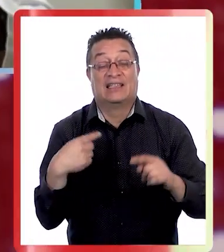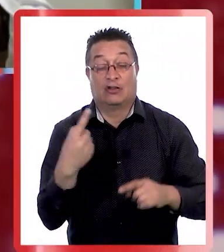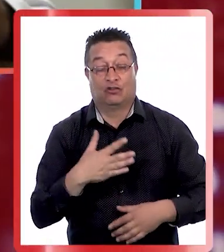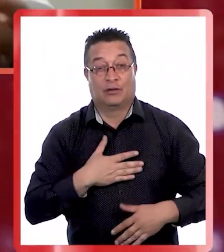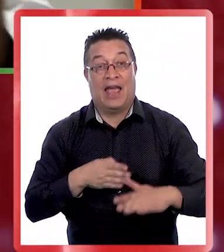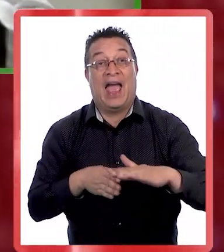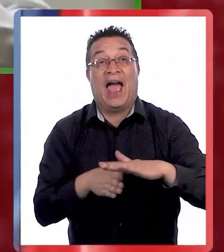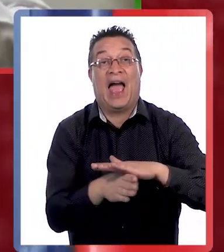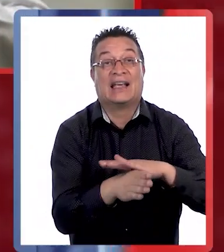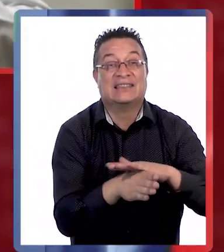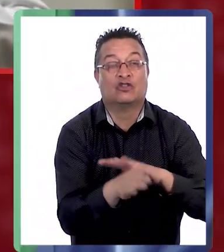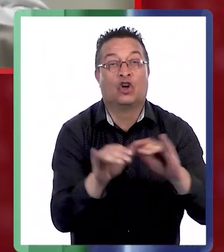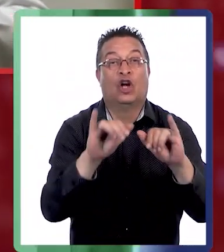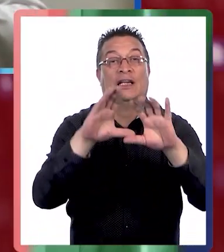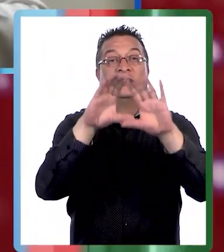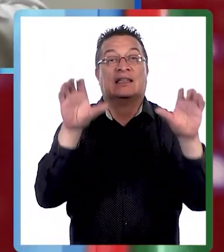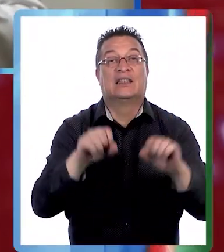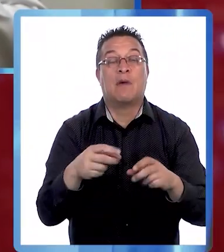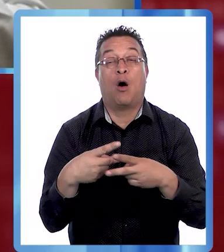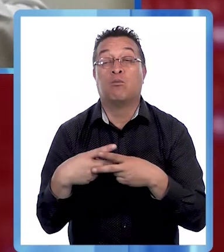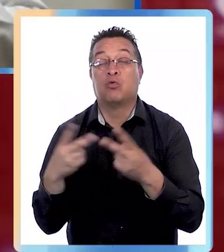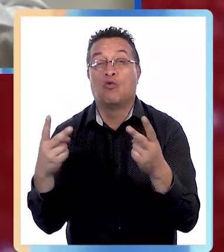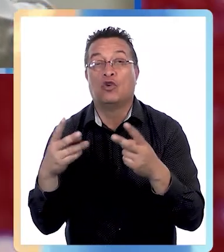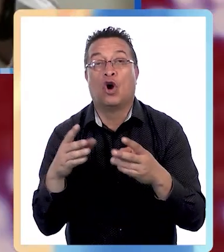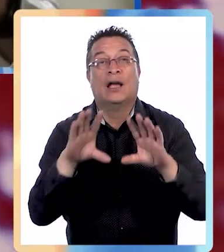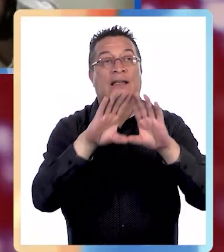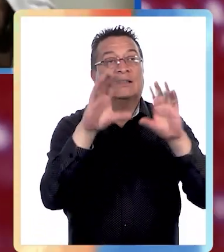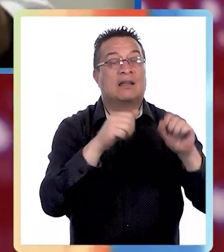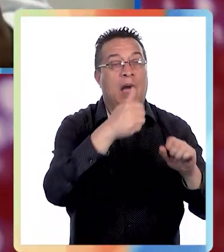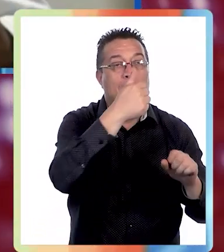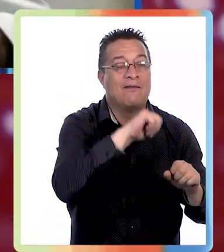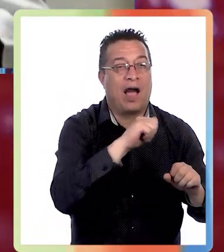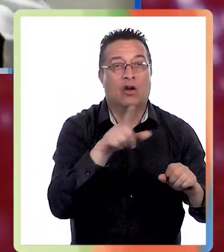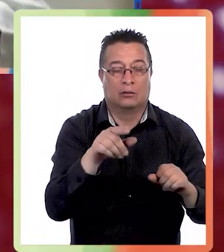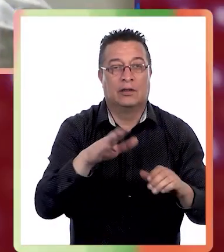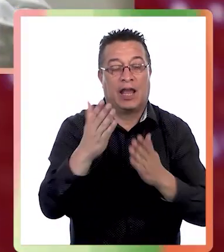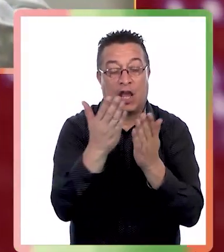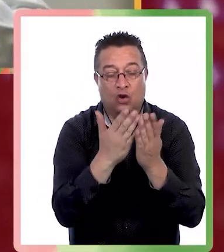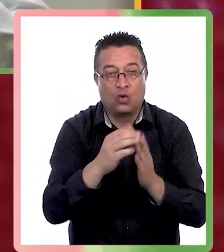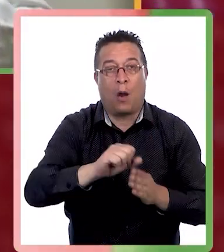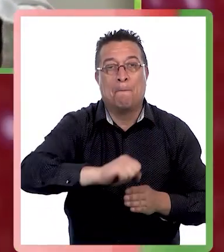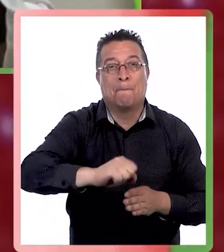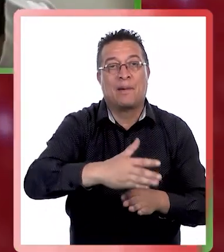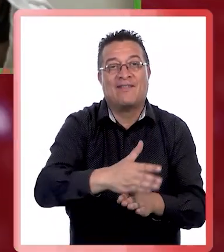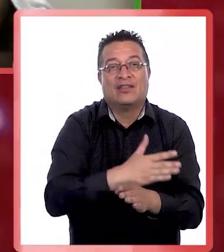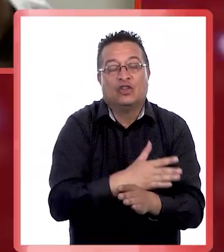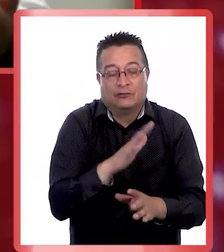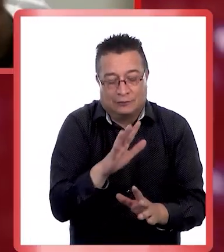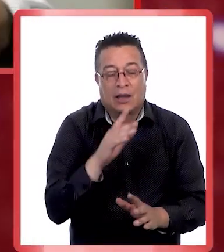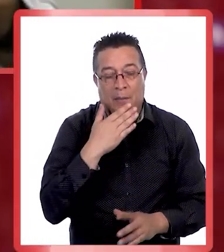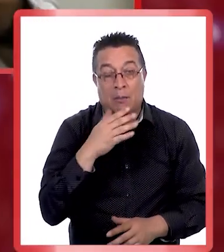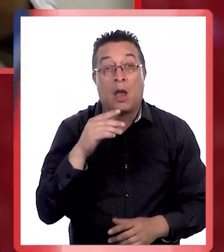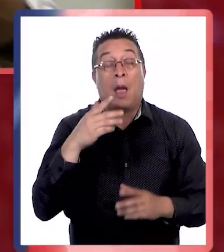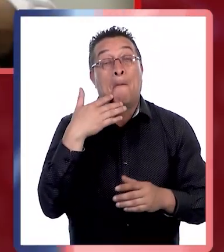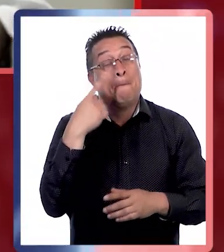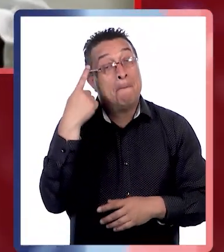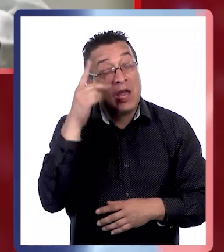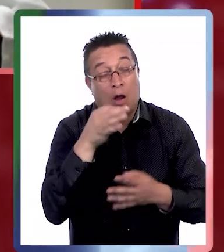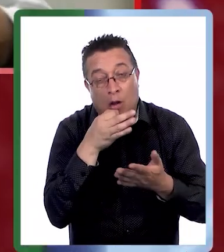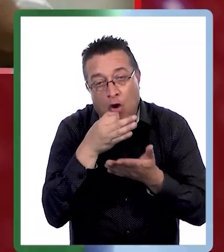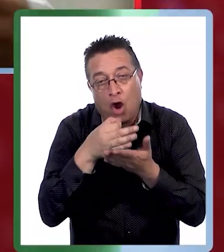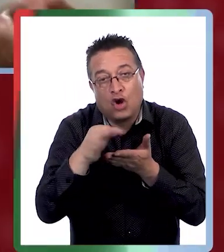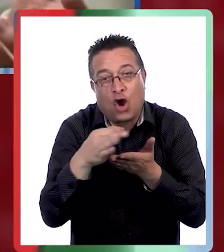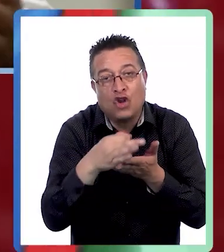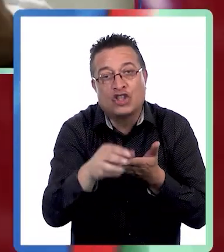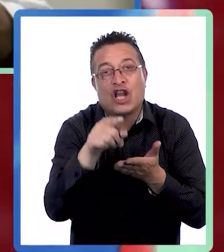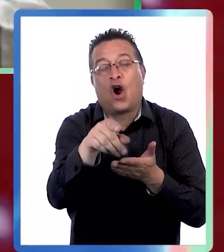el sistema público y privado para estudios preventivos. Pero recomendaciones generales es que las mujeres hagan